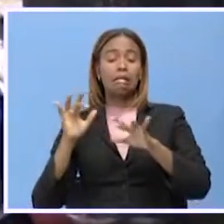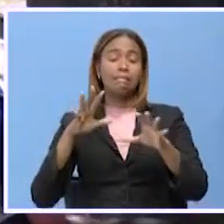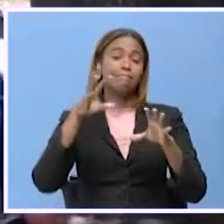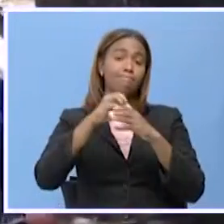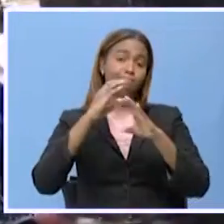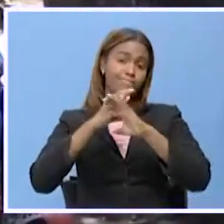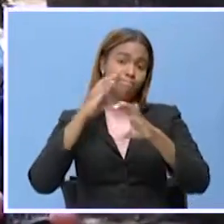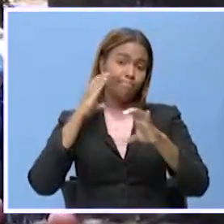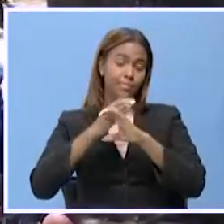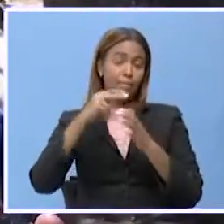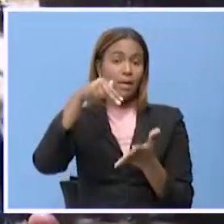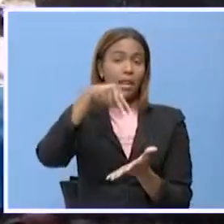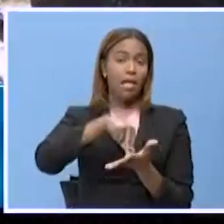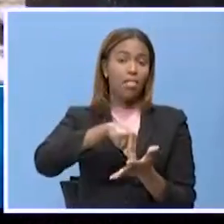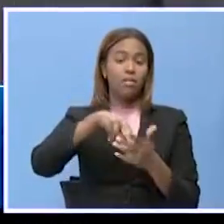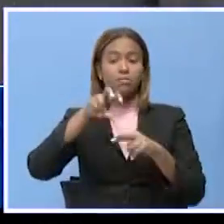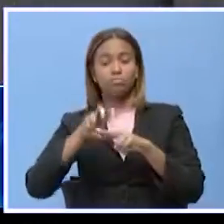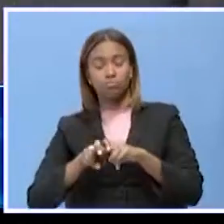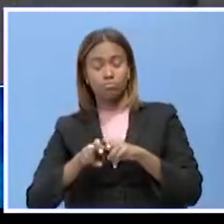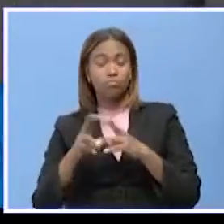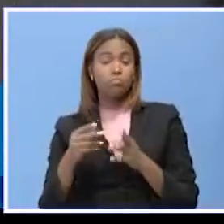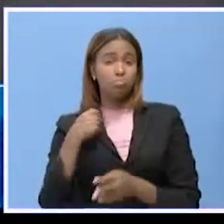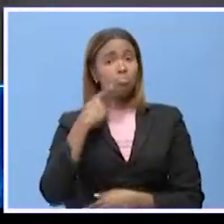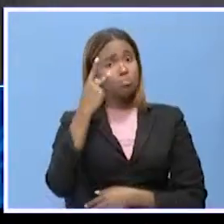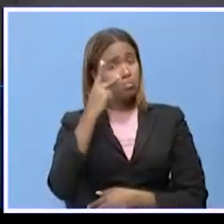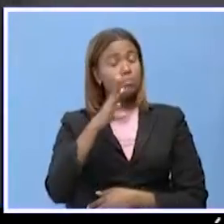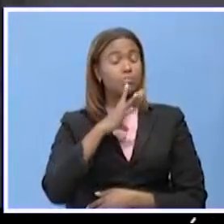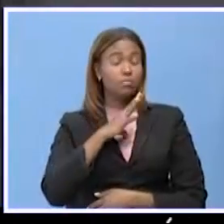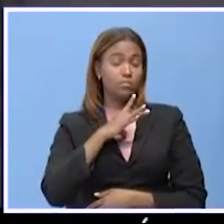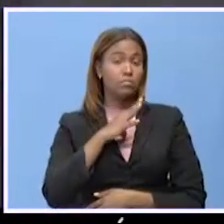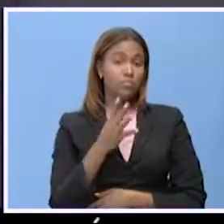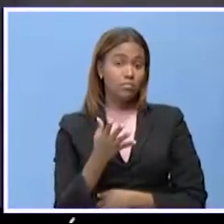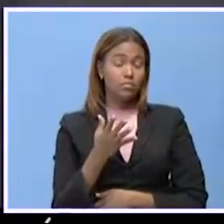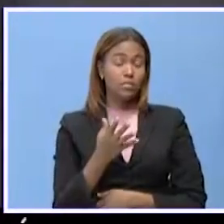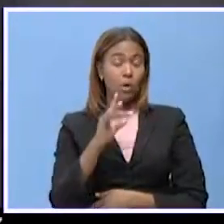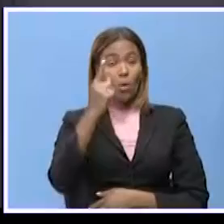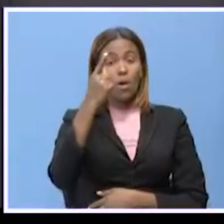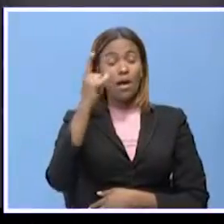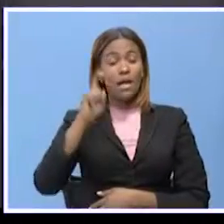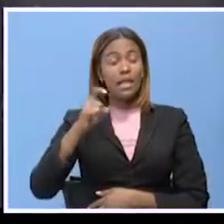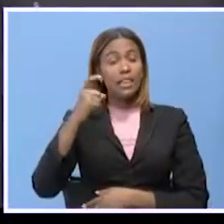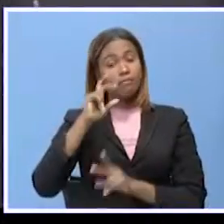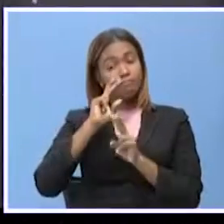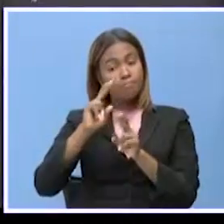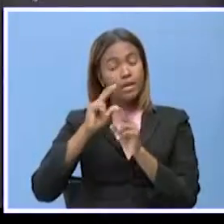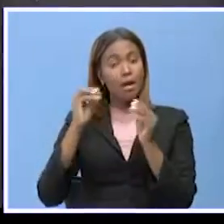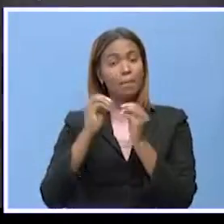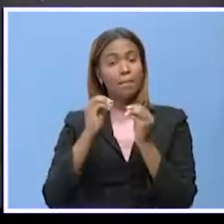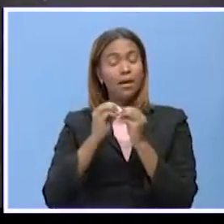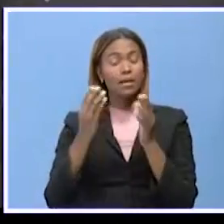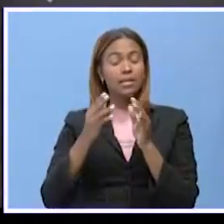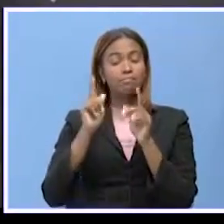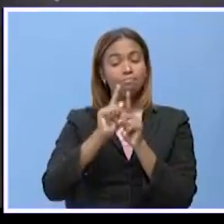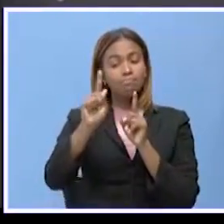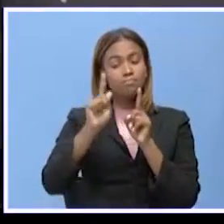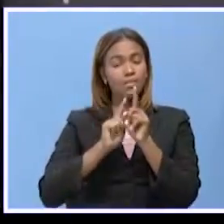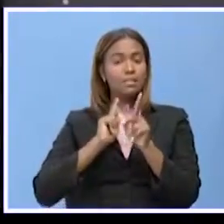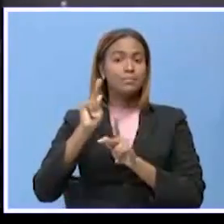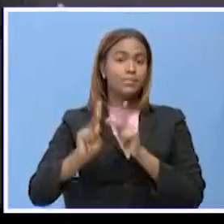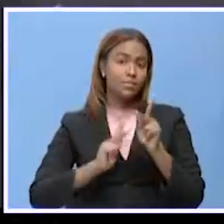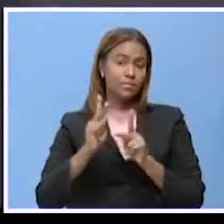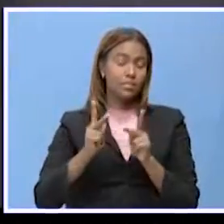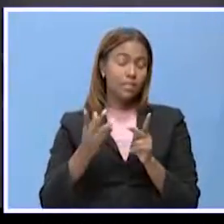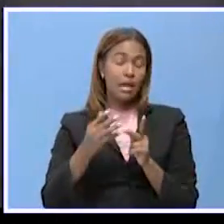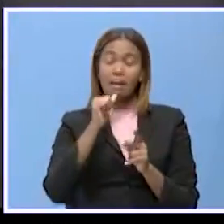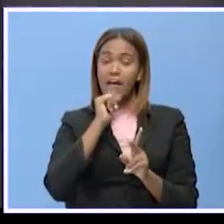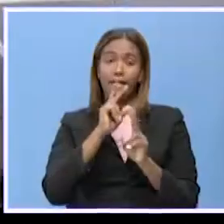gente parada, sentada. Lo veo muy bien. Lo único es que tienen que respetar un poquito más el distanciamiento social,